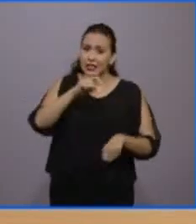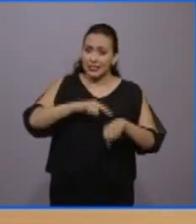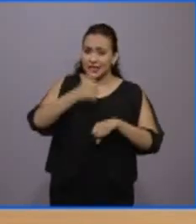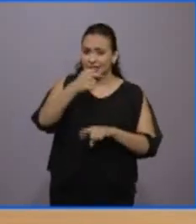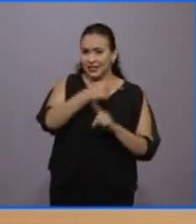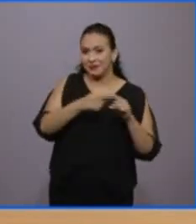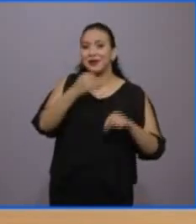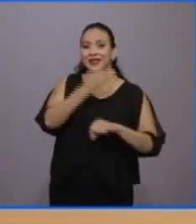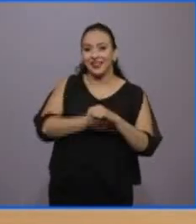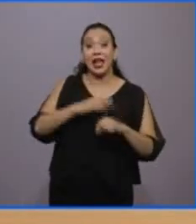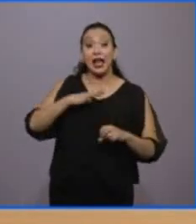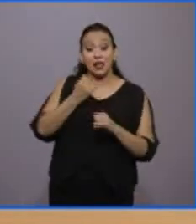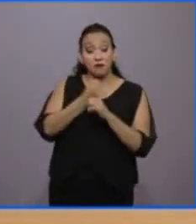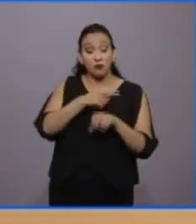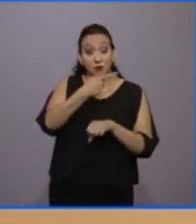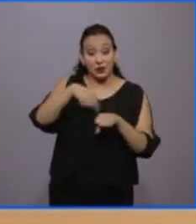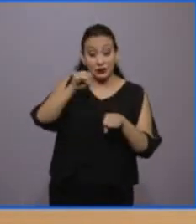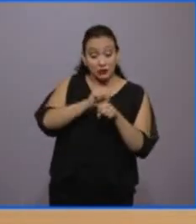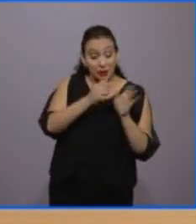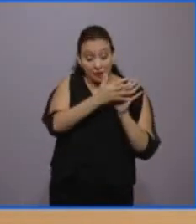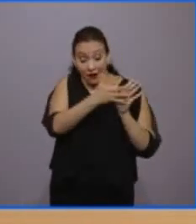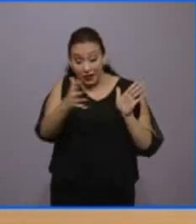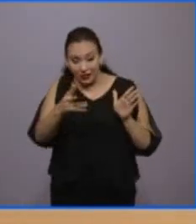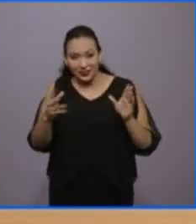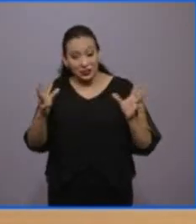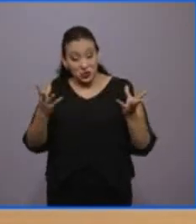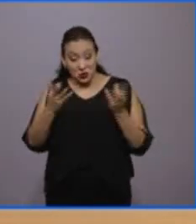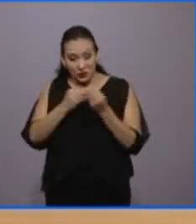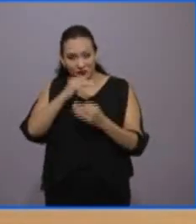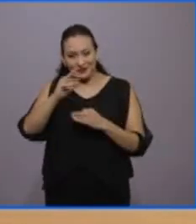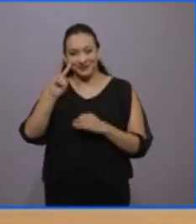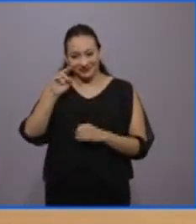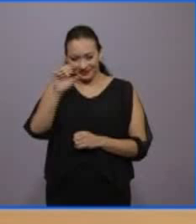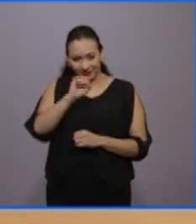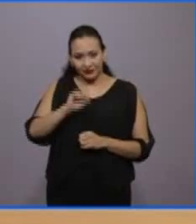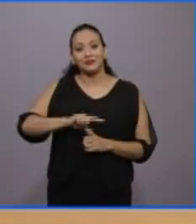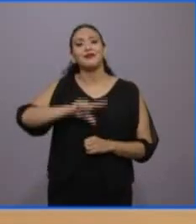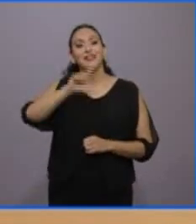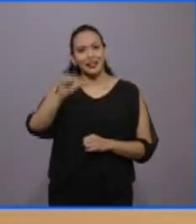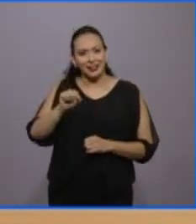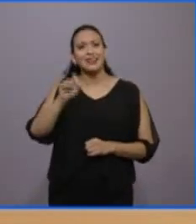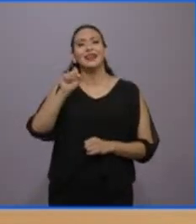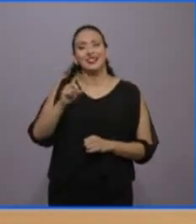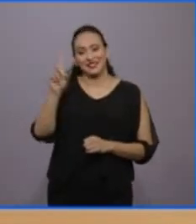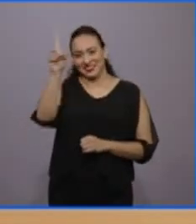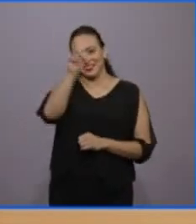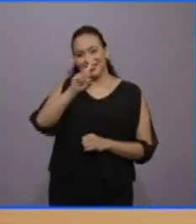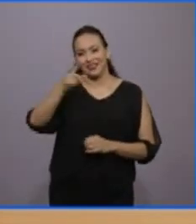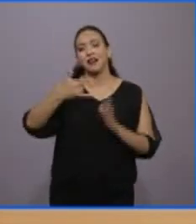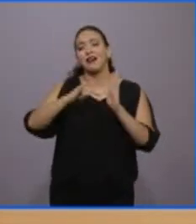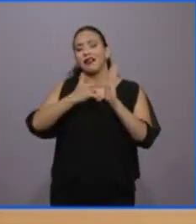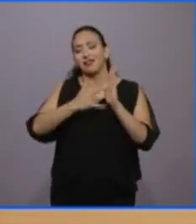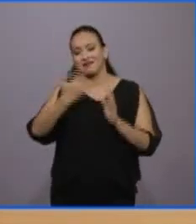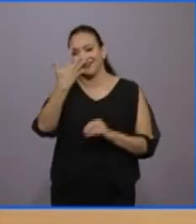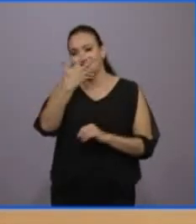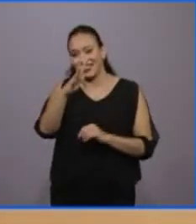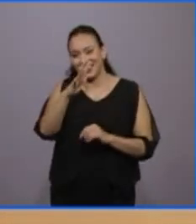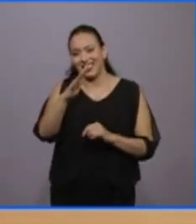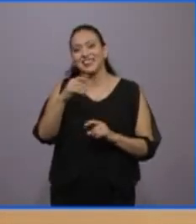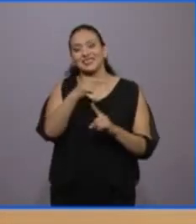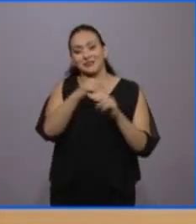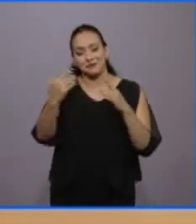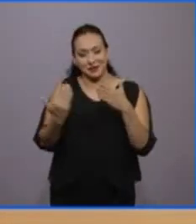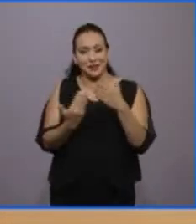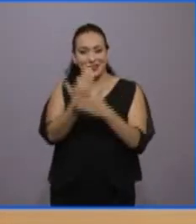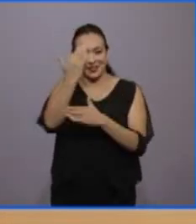horas no se pierda Semanario Judicial, el resumen de noticias del Poder Judicial de la Federación con su repetición el domingo a las